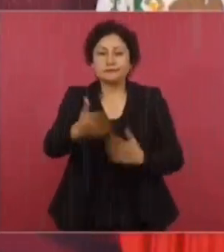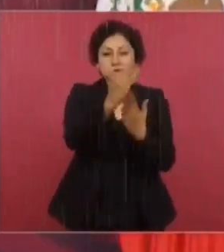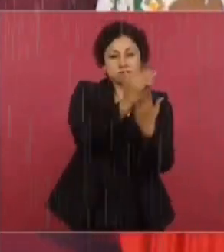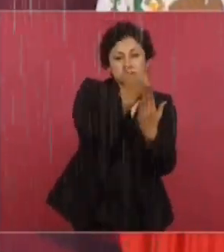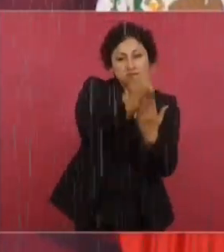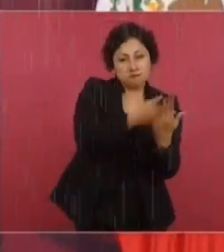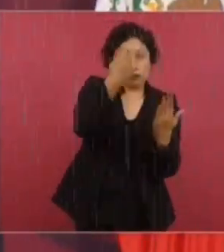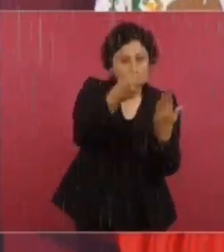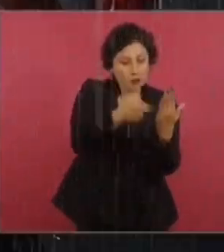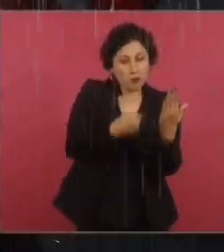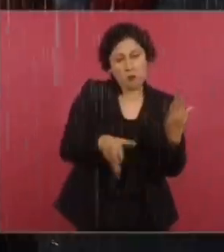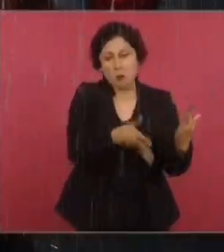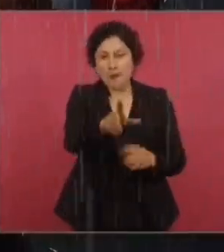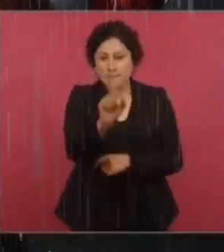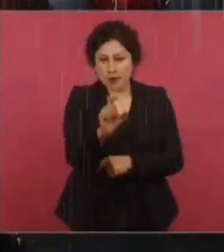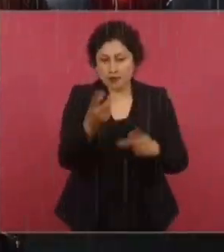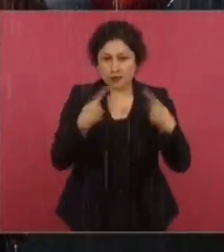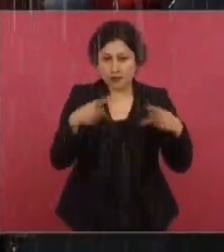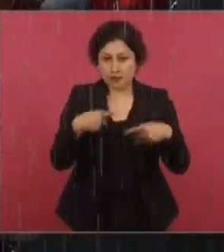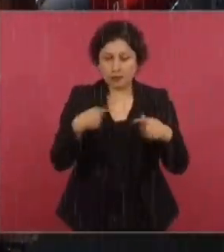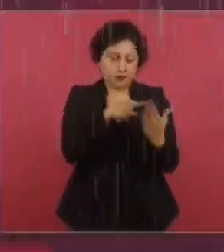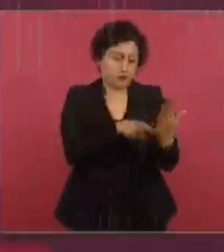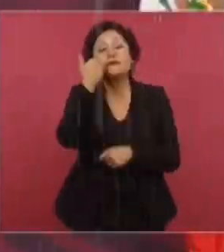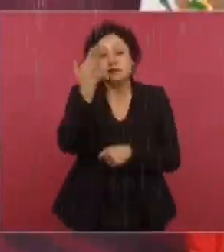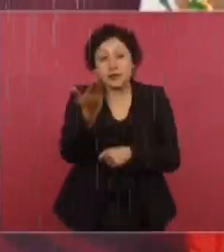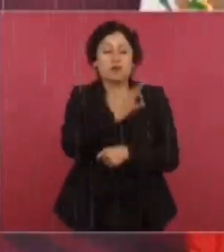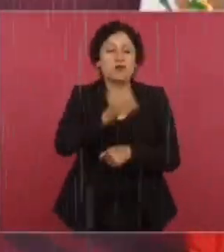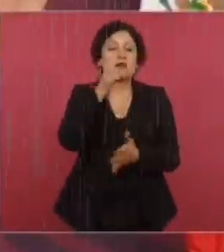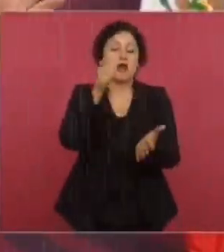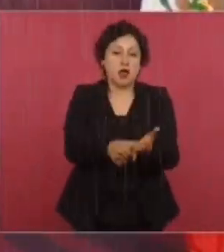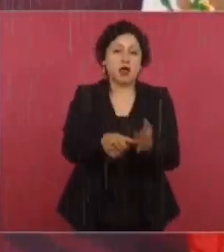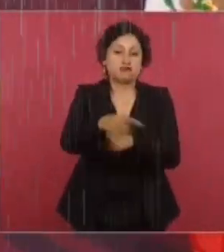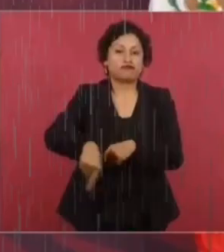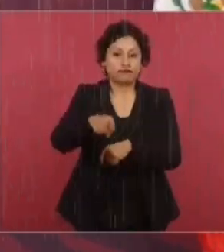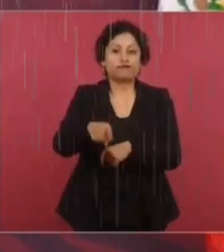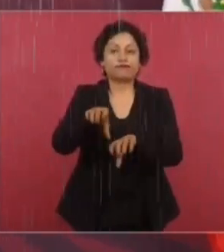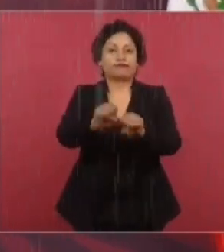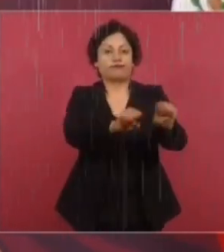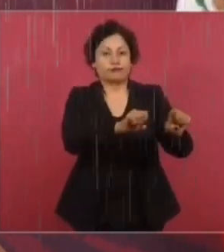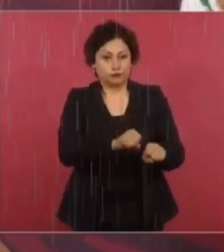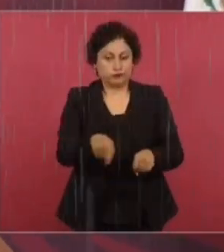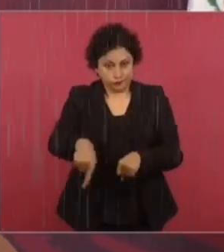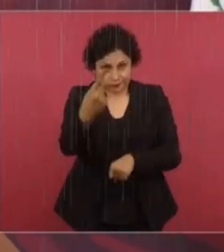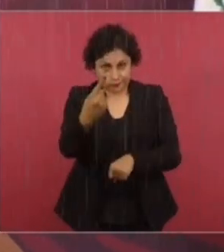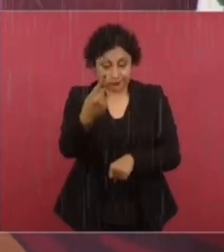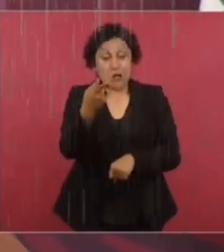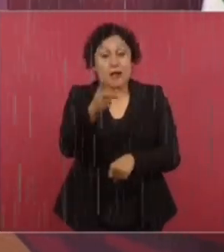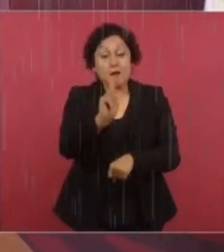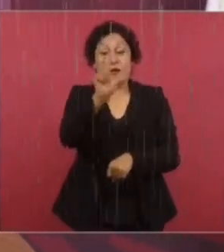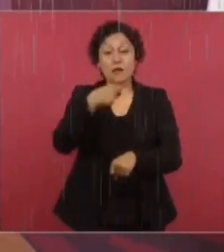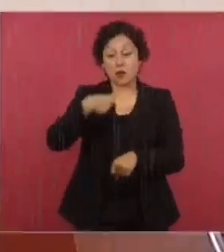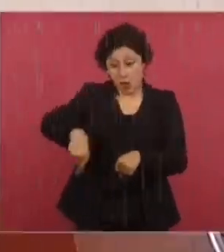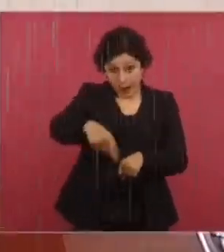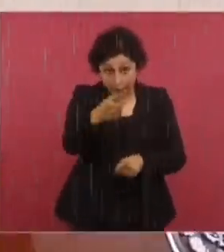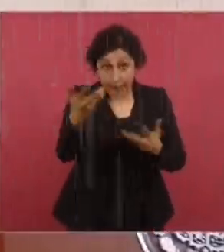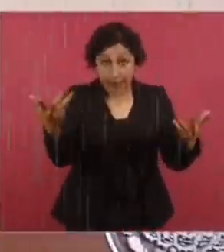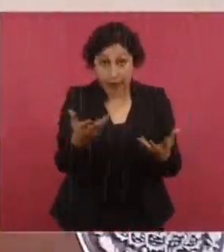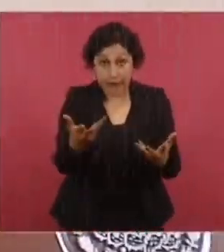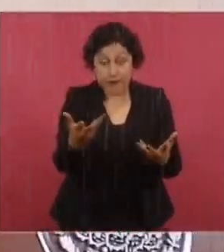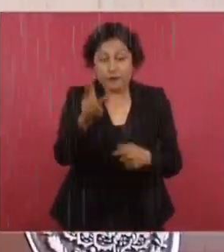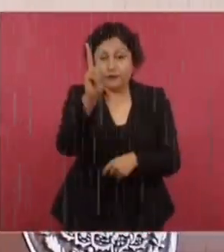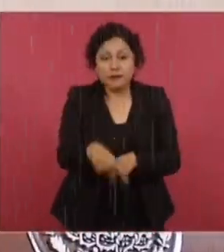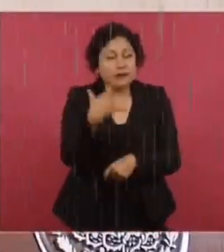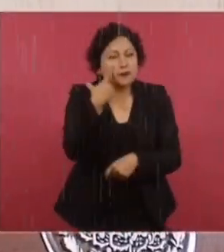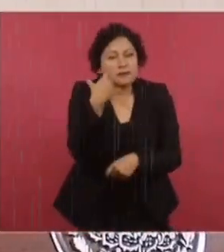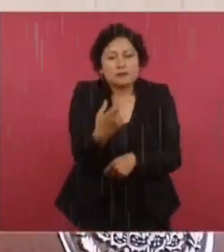20 que había que solicitar las órdenes de aprehensión ahí pasó algo muy raro hubo una rebelión